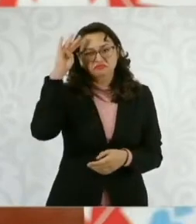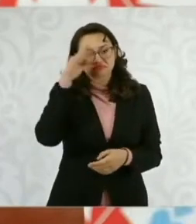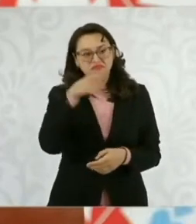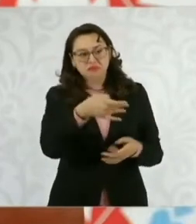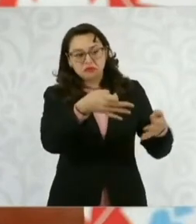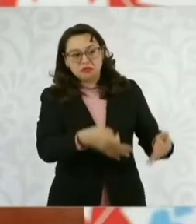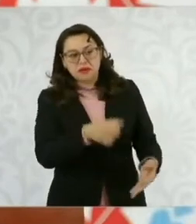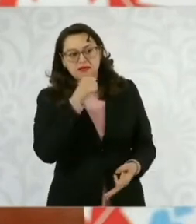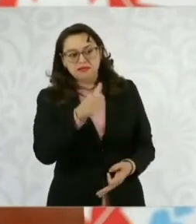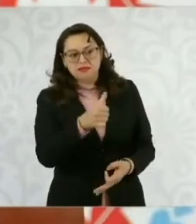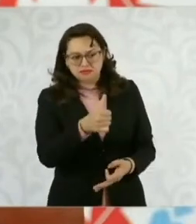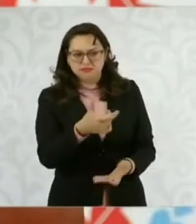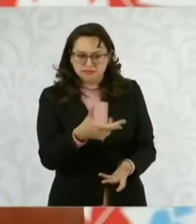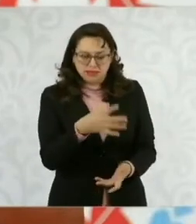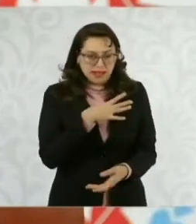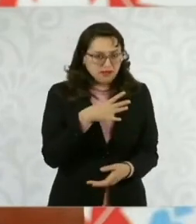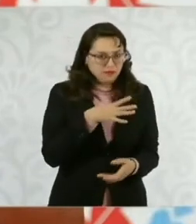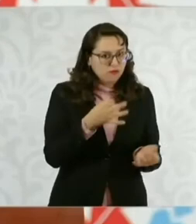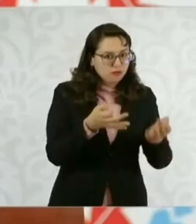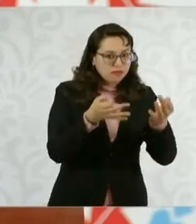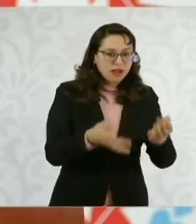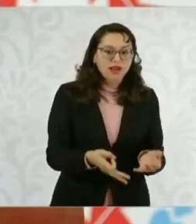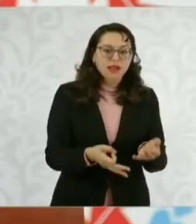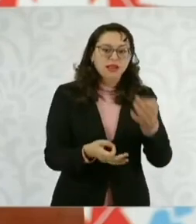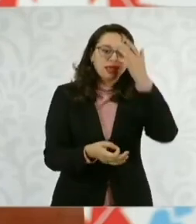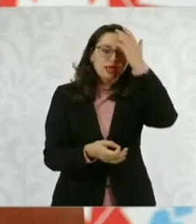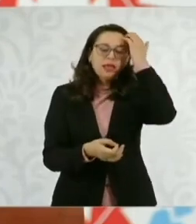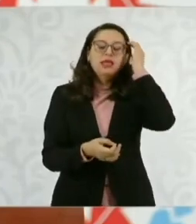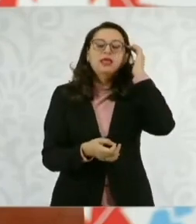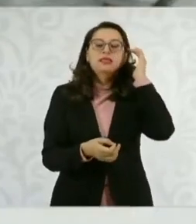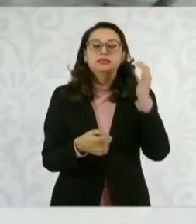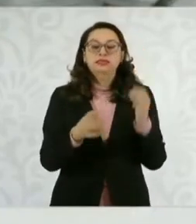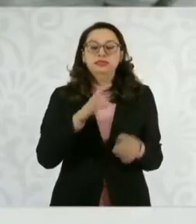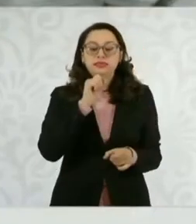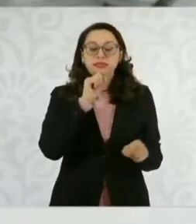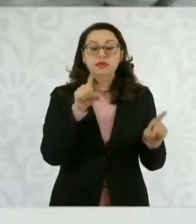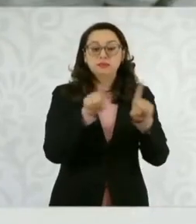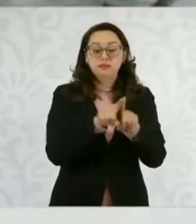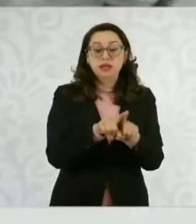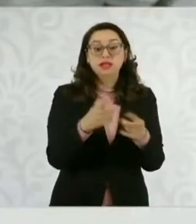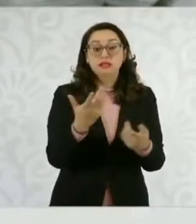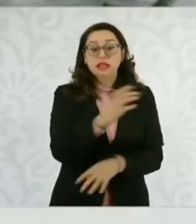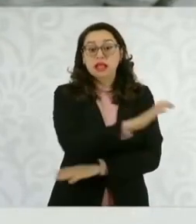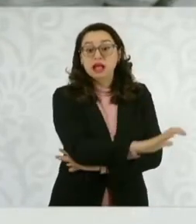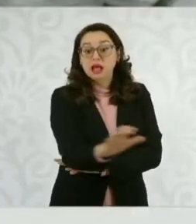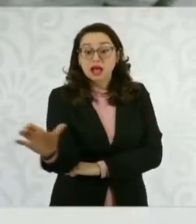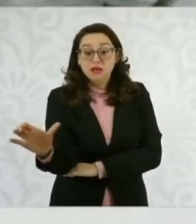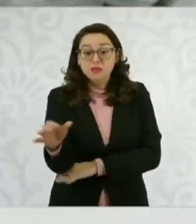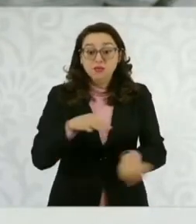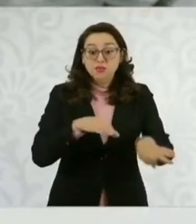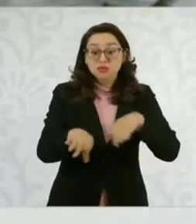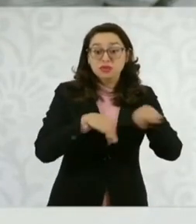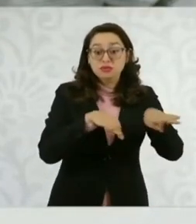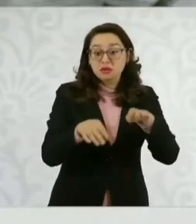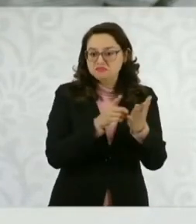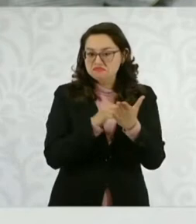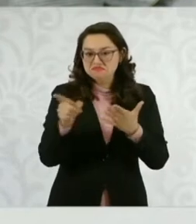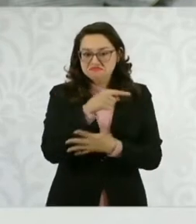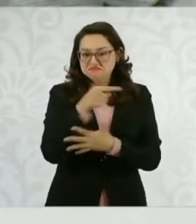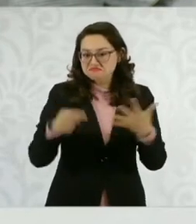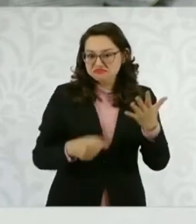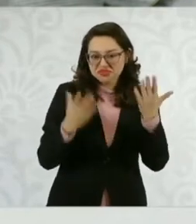informal. Estamos trabajando en un programa muy intensivo para los jornaleros agrícolas y las jornaleras